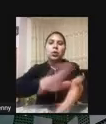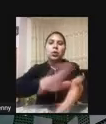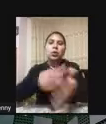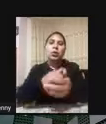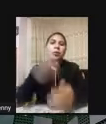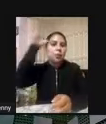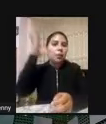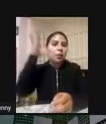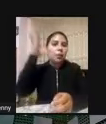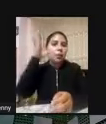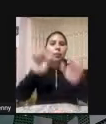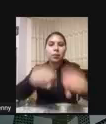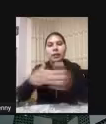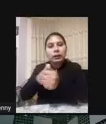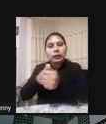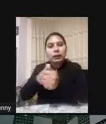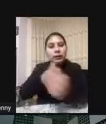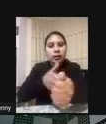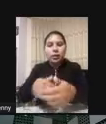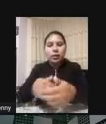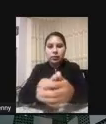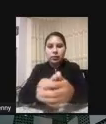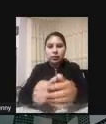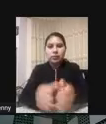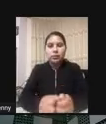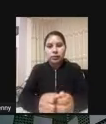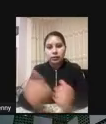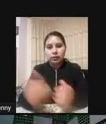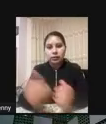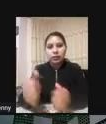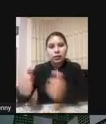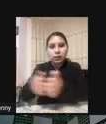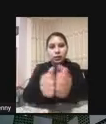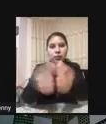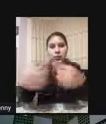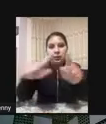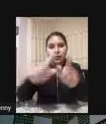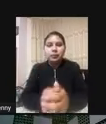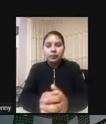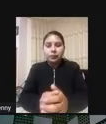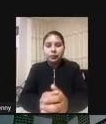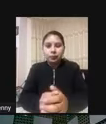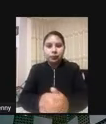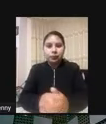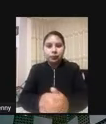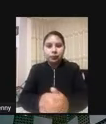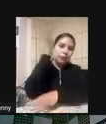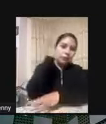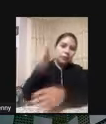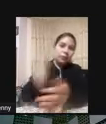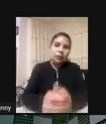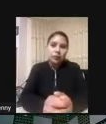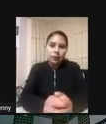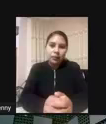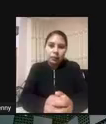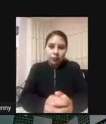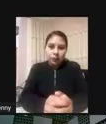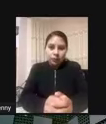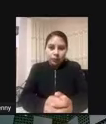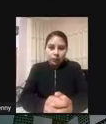sepan cómo manejar y conocer un poquito más de cada una de estas. Y los expositores, por supuesto, son especialistas en el área.